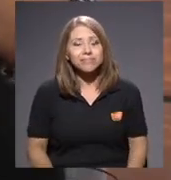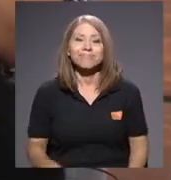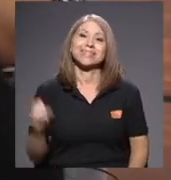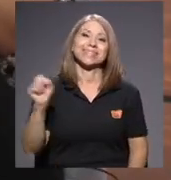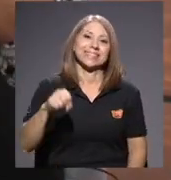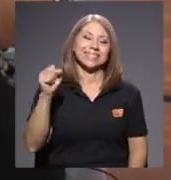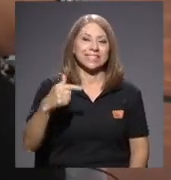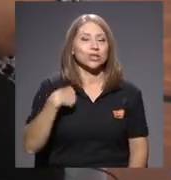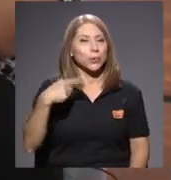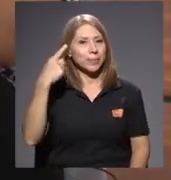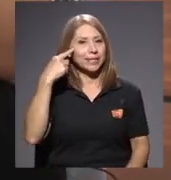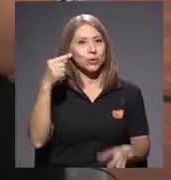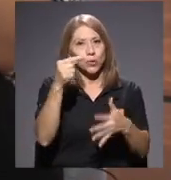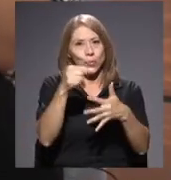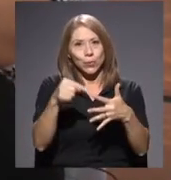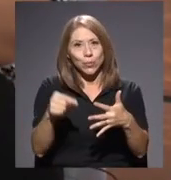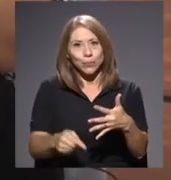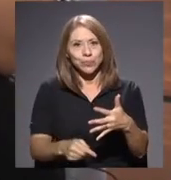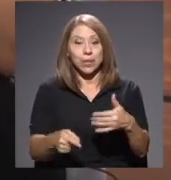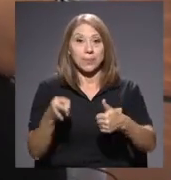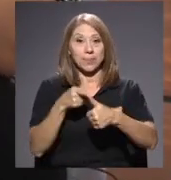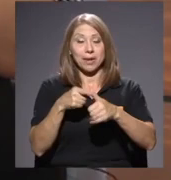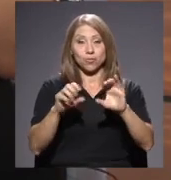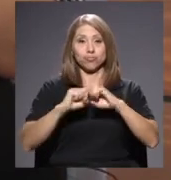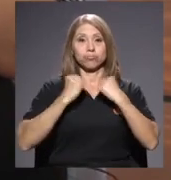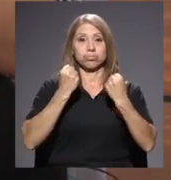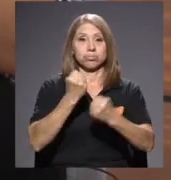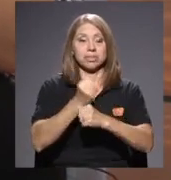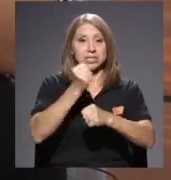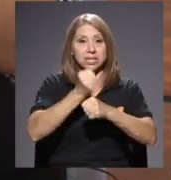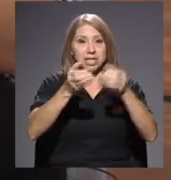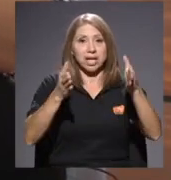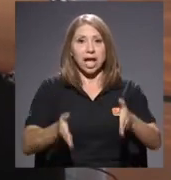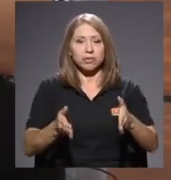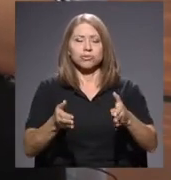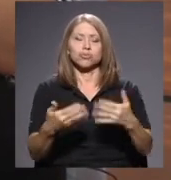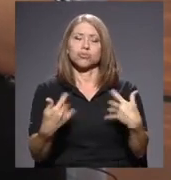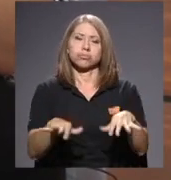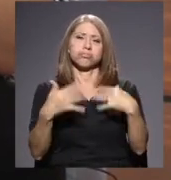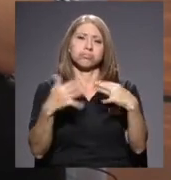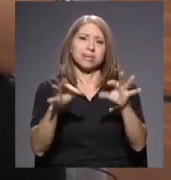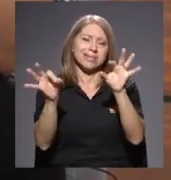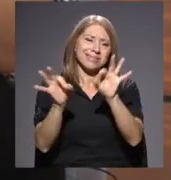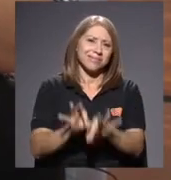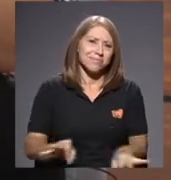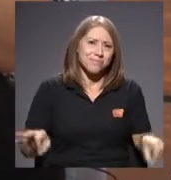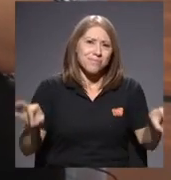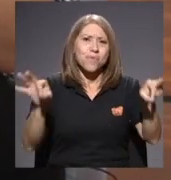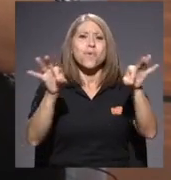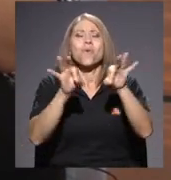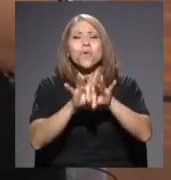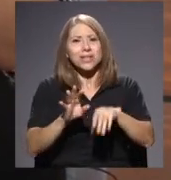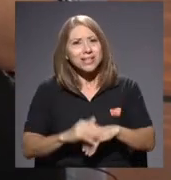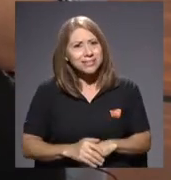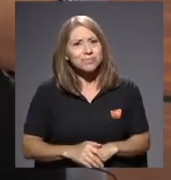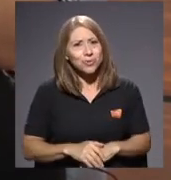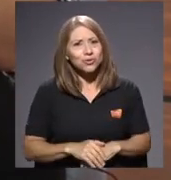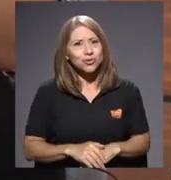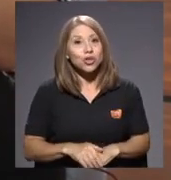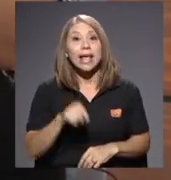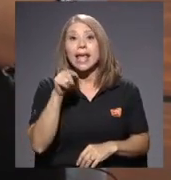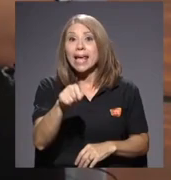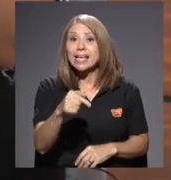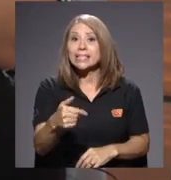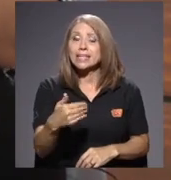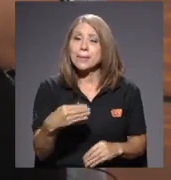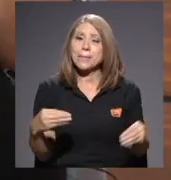acá que plantear. Una es que los sindicatos son un actor importantísimo. Son quizás de los actores sociales el que tiene un músculo más